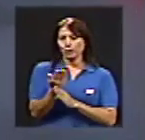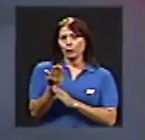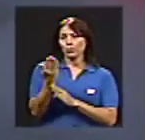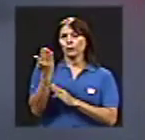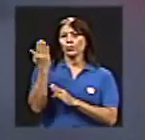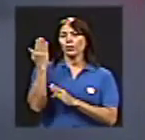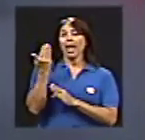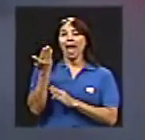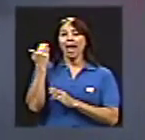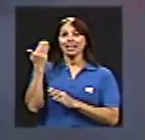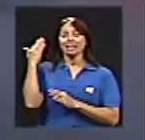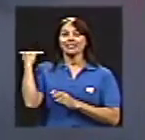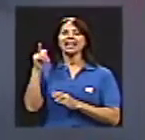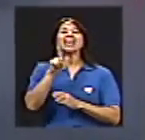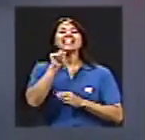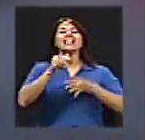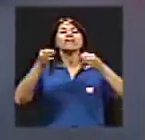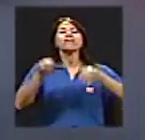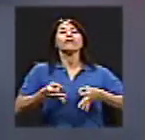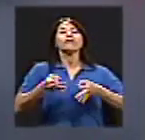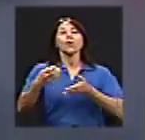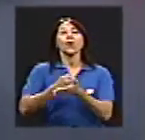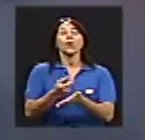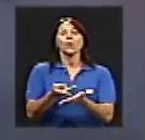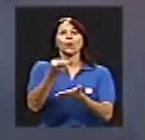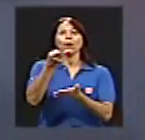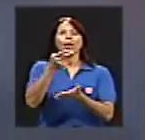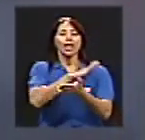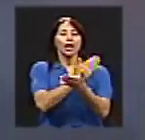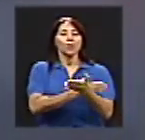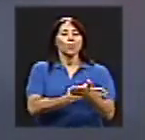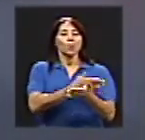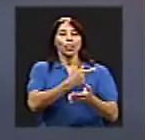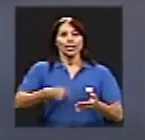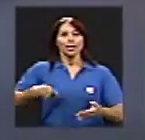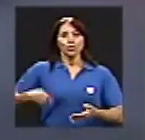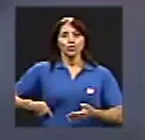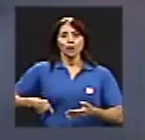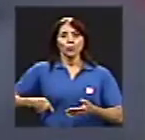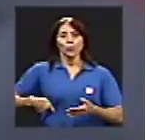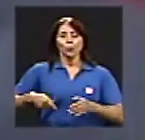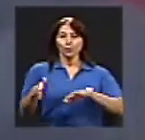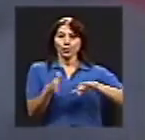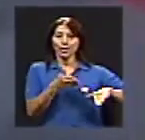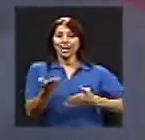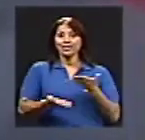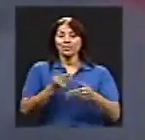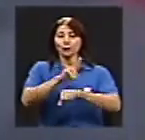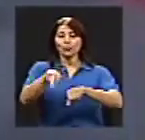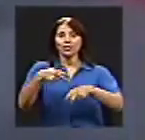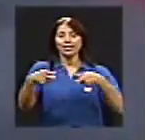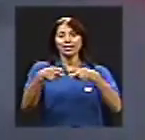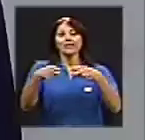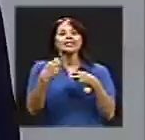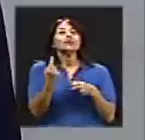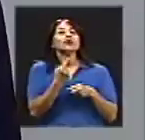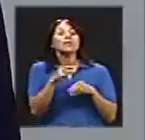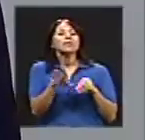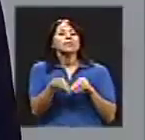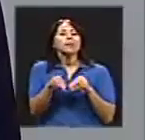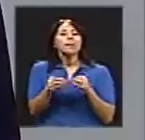prácticamente quien las fijaba era el Poder Ejecutivo. El Servicio Nacional de Electricidad lo único que hacía era que le daba algunos insumos.